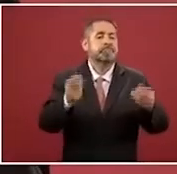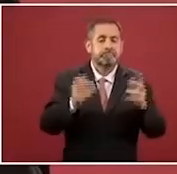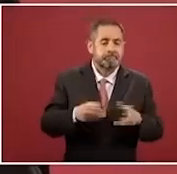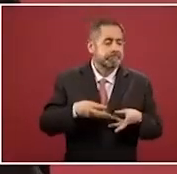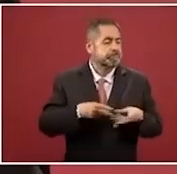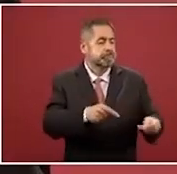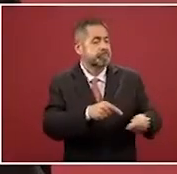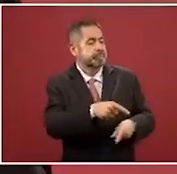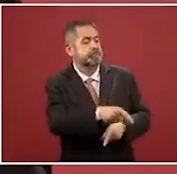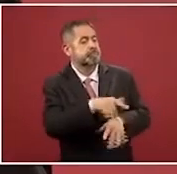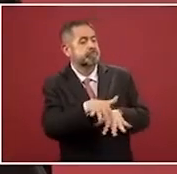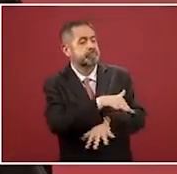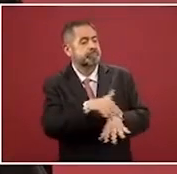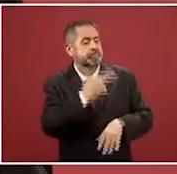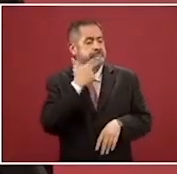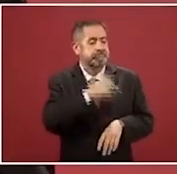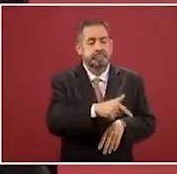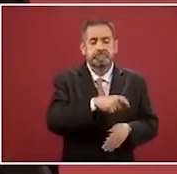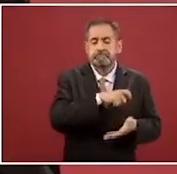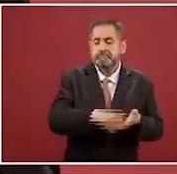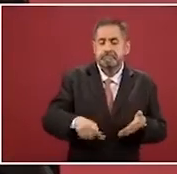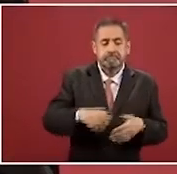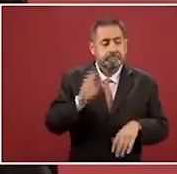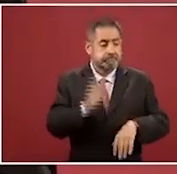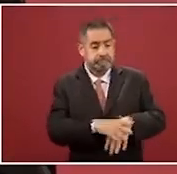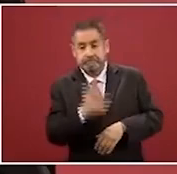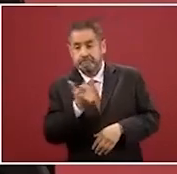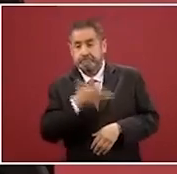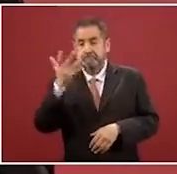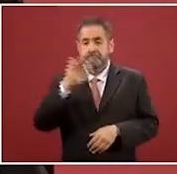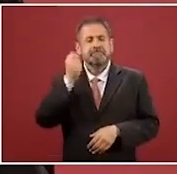productos chatarra y caros,